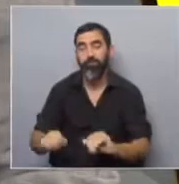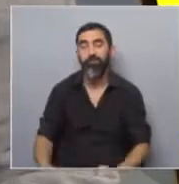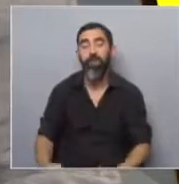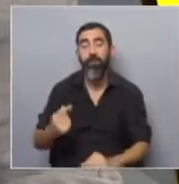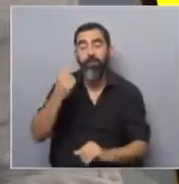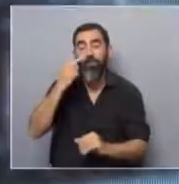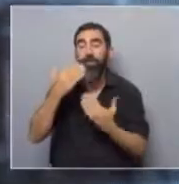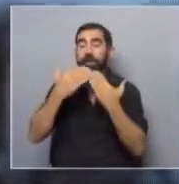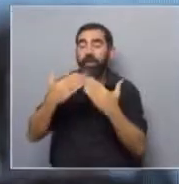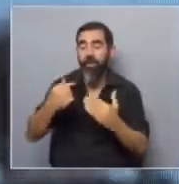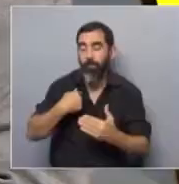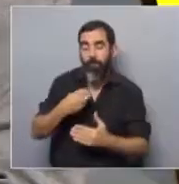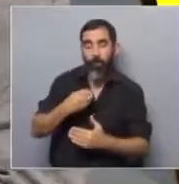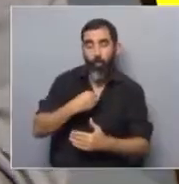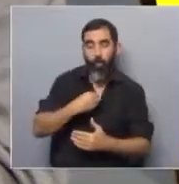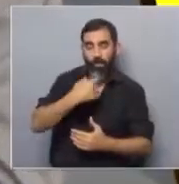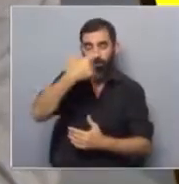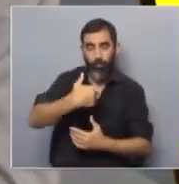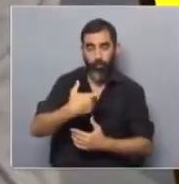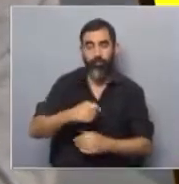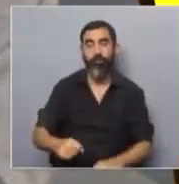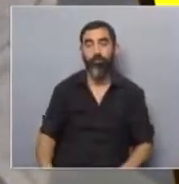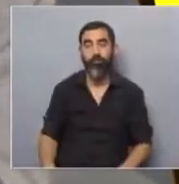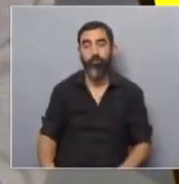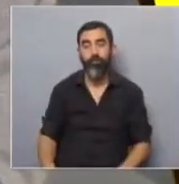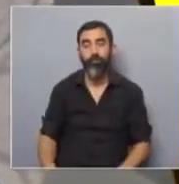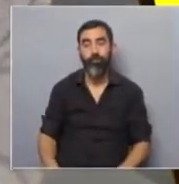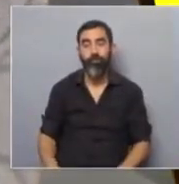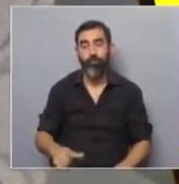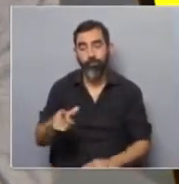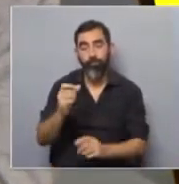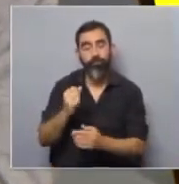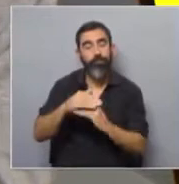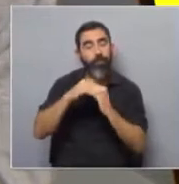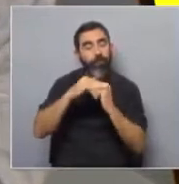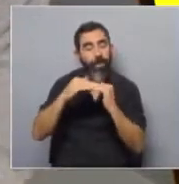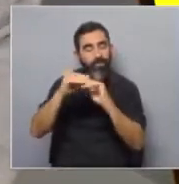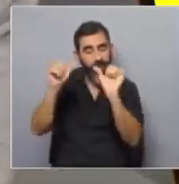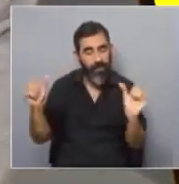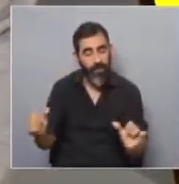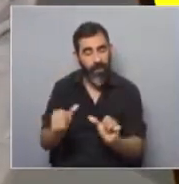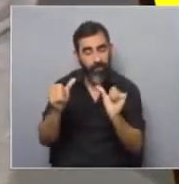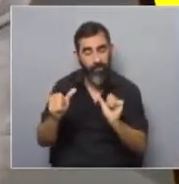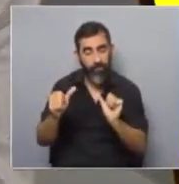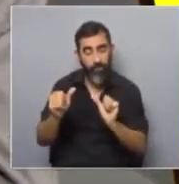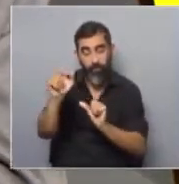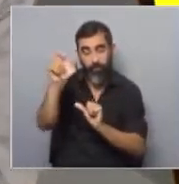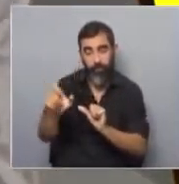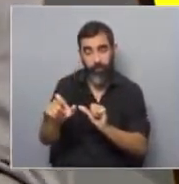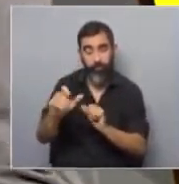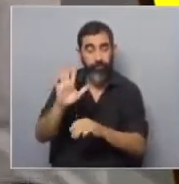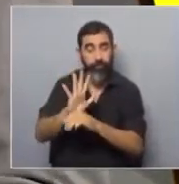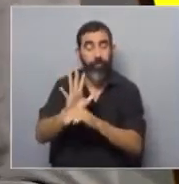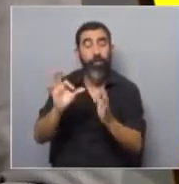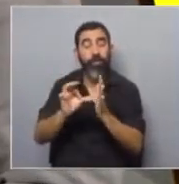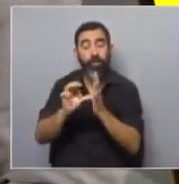Vivir de la vocación. Esa piedra que puso Estable, esa base, es la que cimienta, si se quiere, el